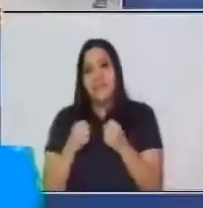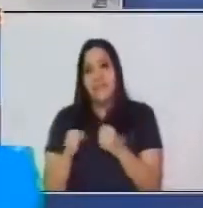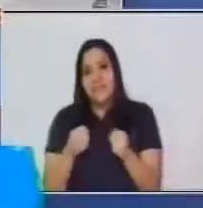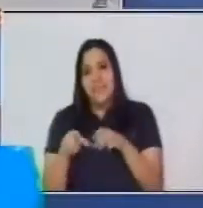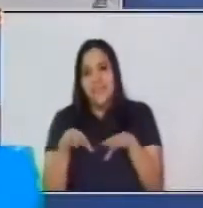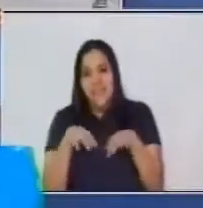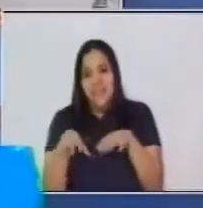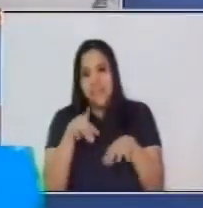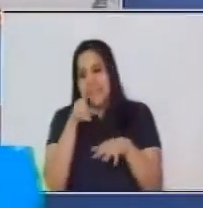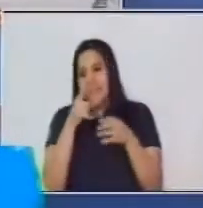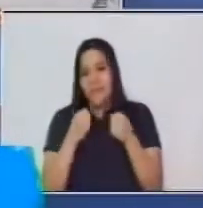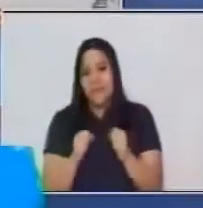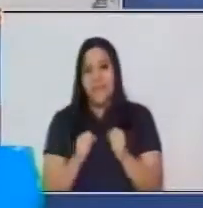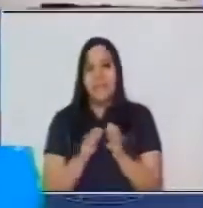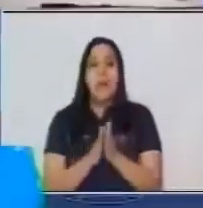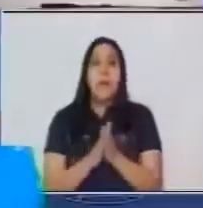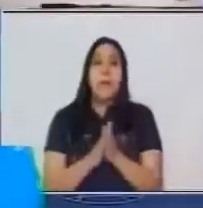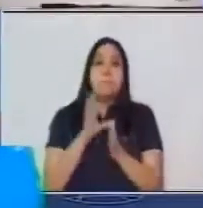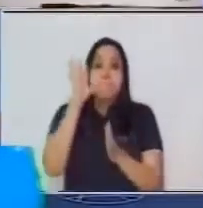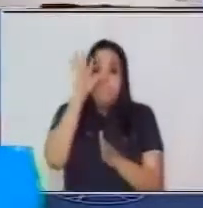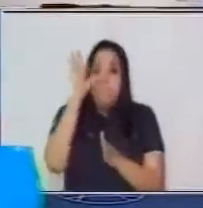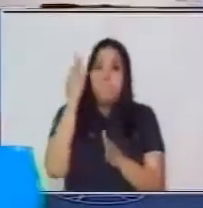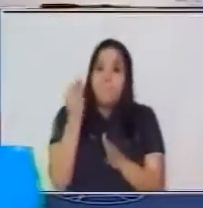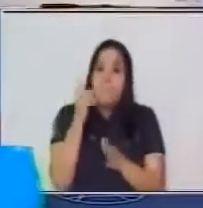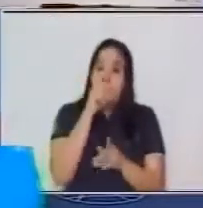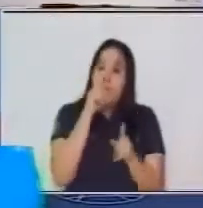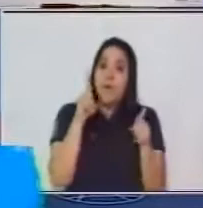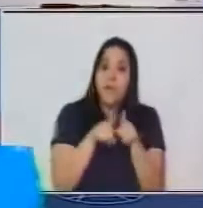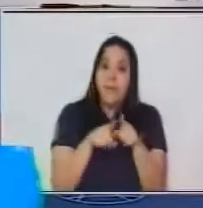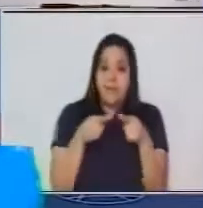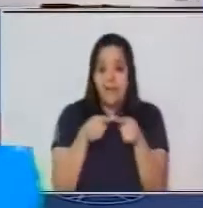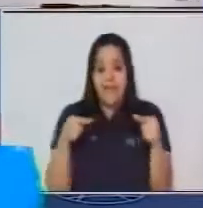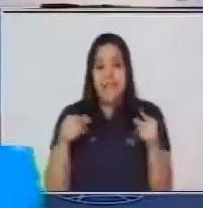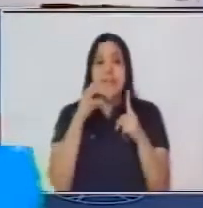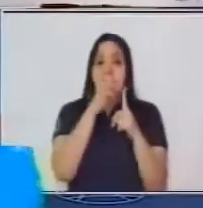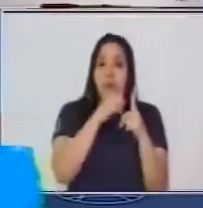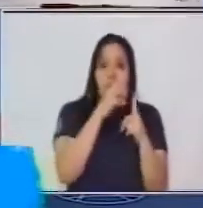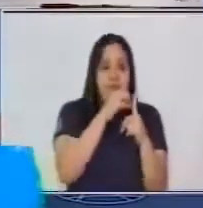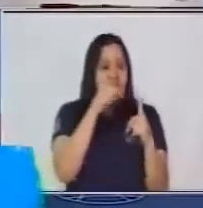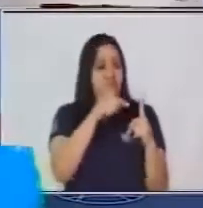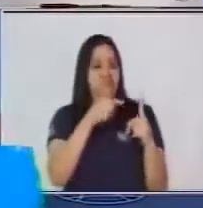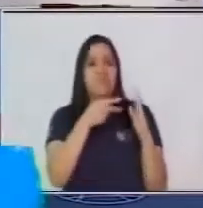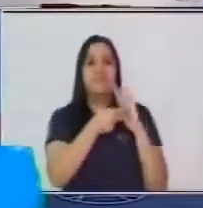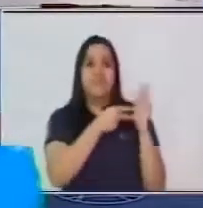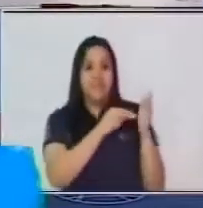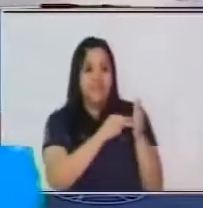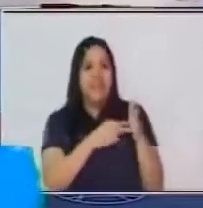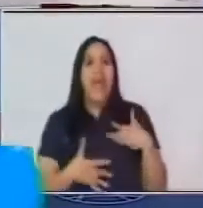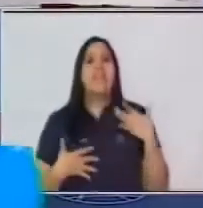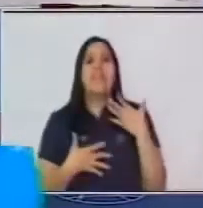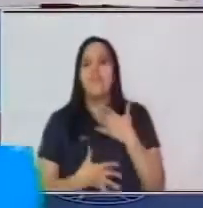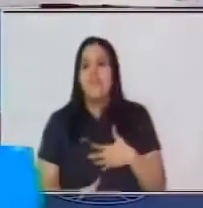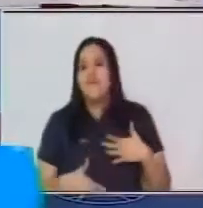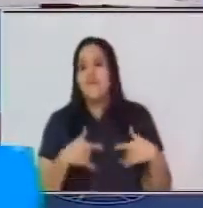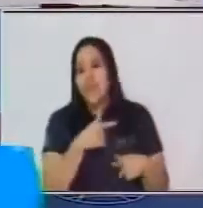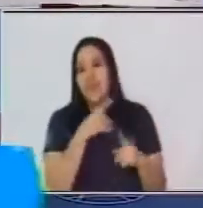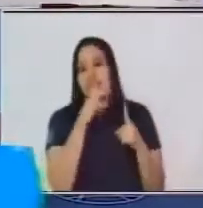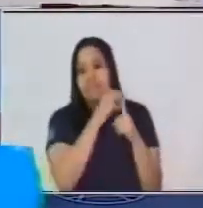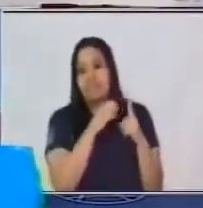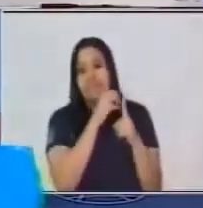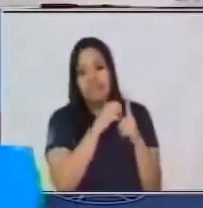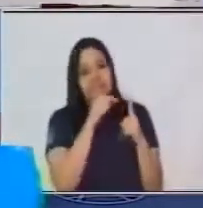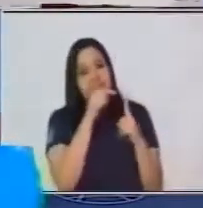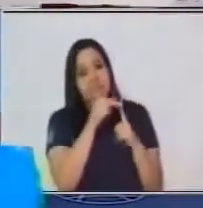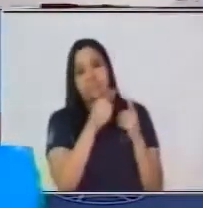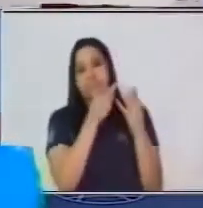Porque la tira cómica también ese es su punto. Causar risa o diversión. Causar risa a partir de